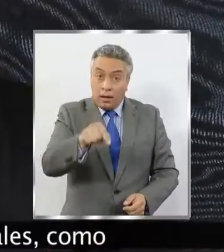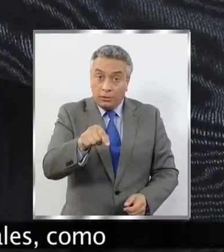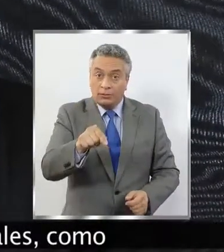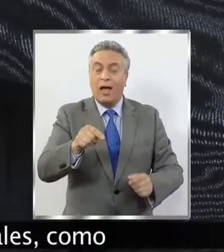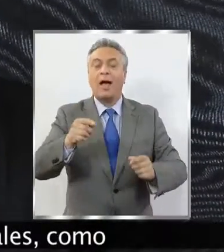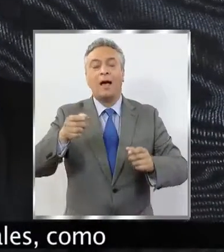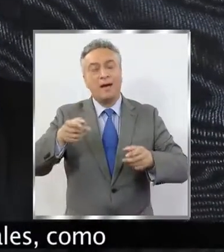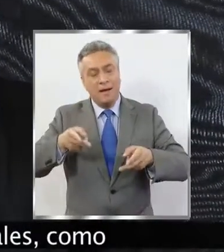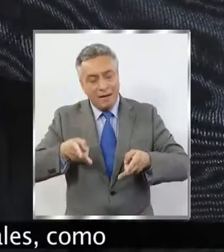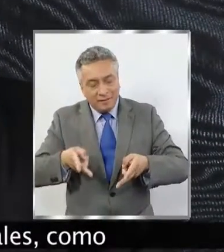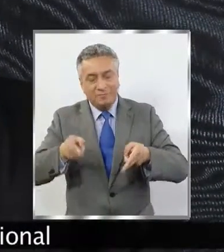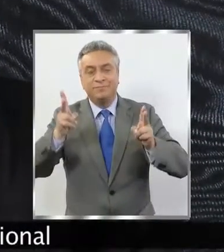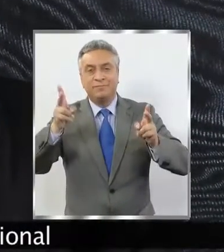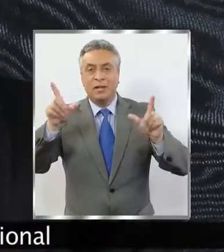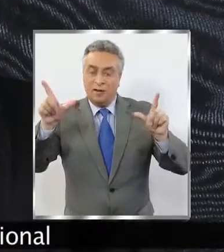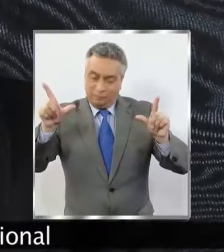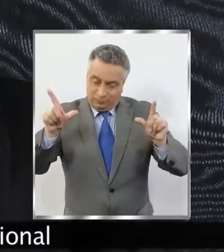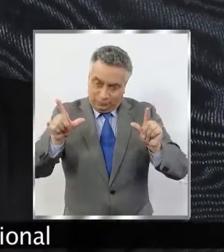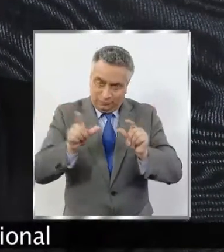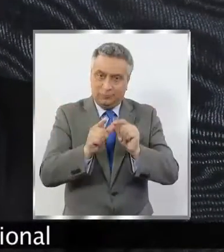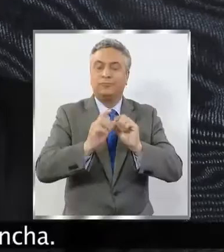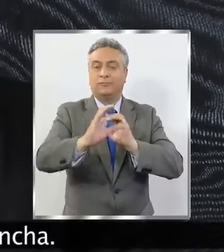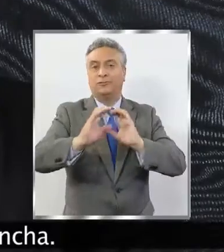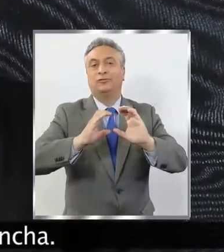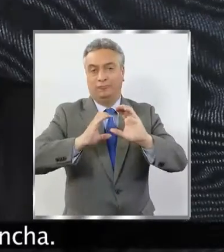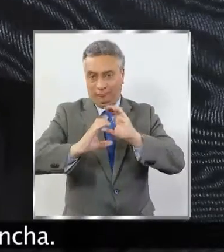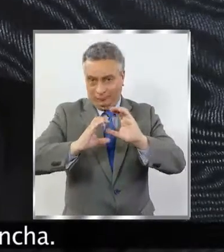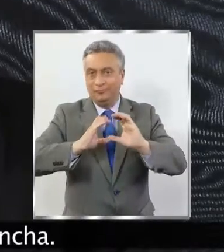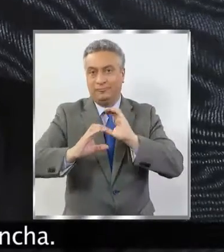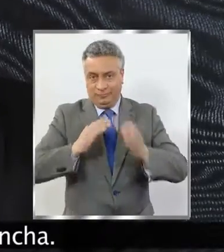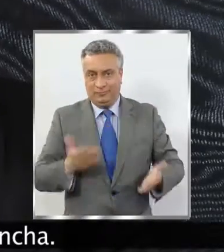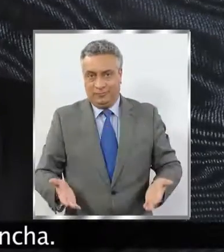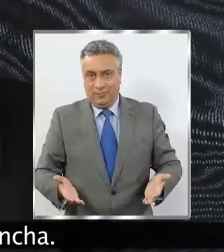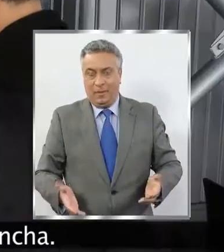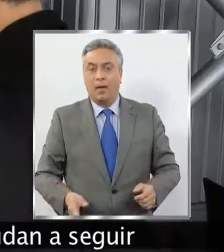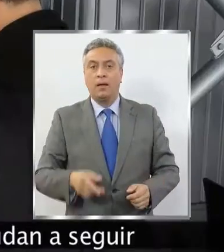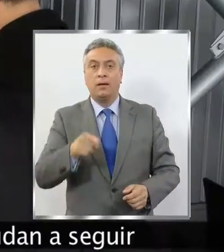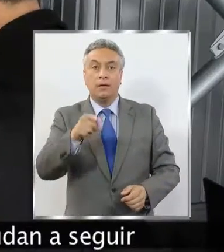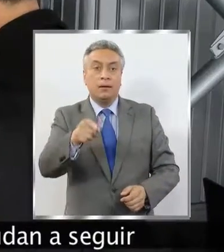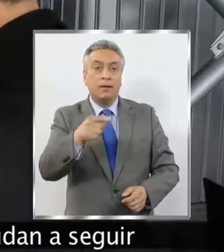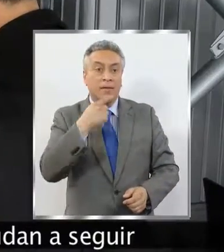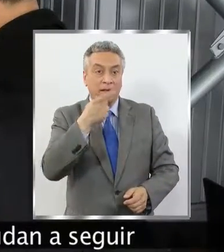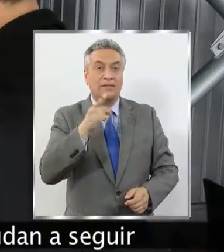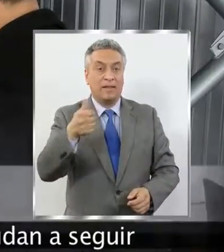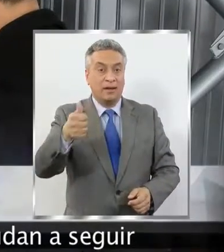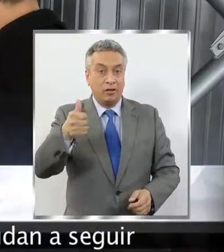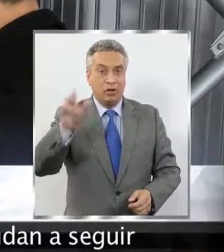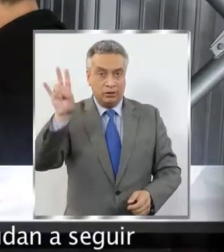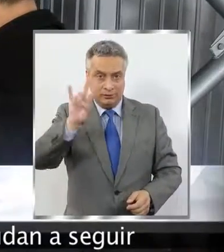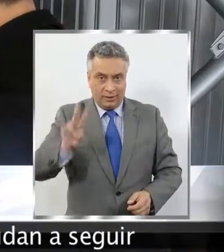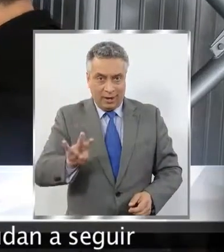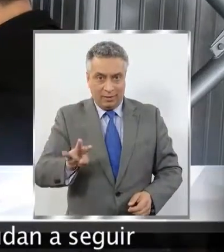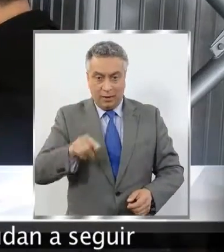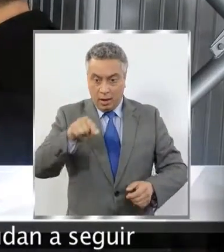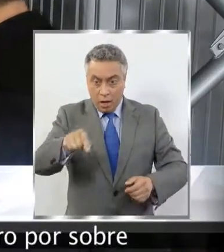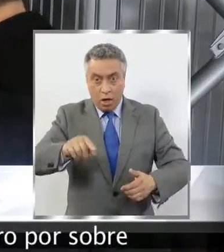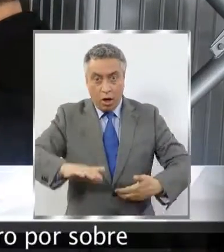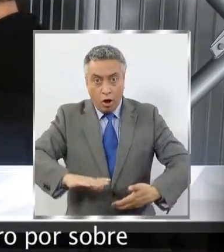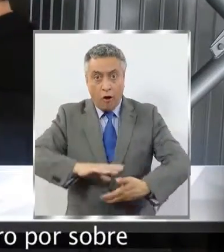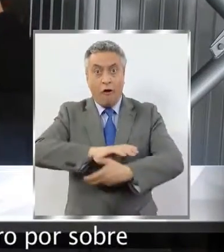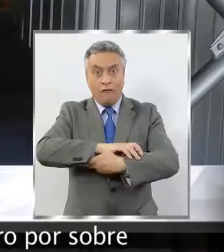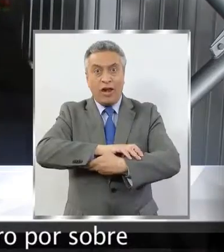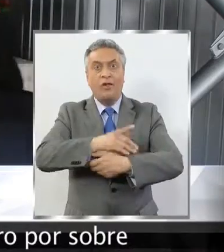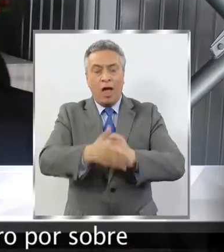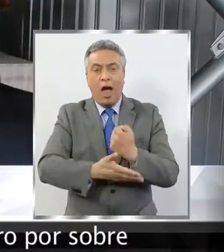brechas comunicacionales, como afirma el director nacional de Senadis, Daniel Concha. Estos tipos de convenios ayudan a seguir impulsando